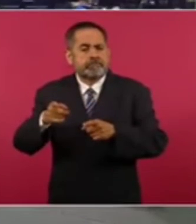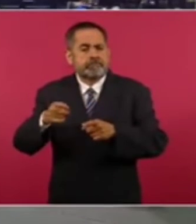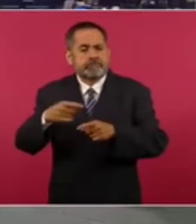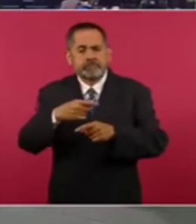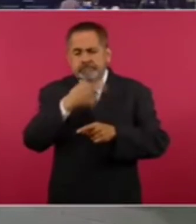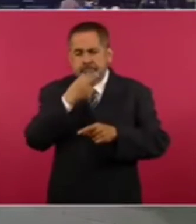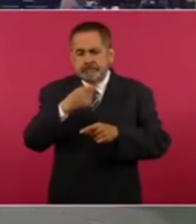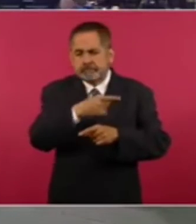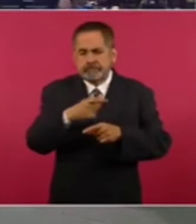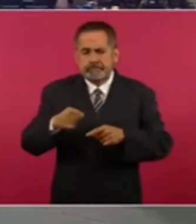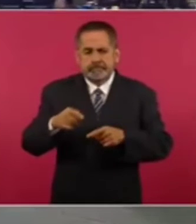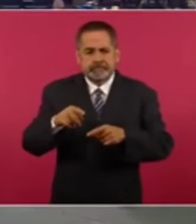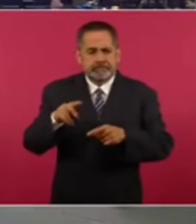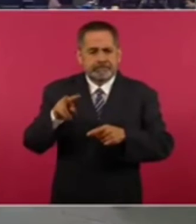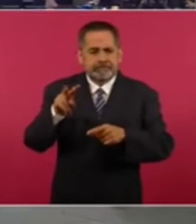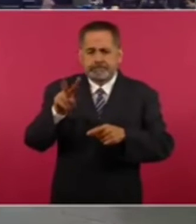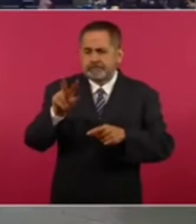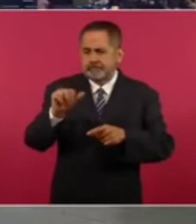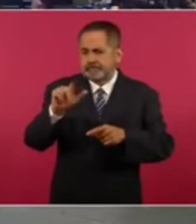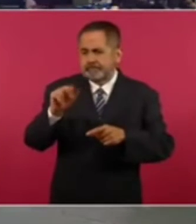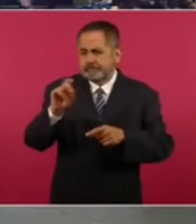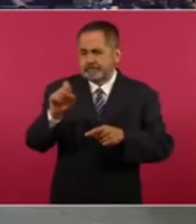Valadez?